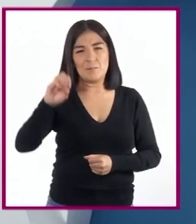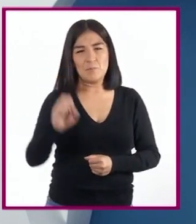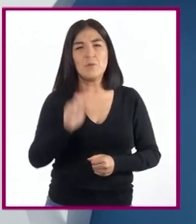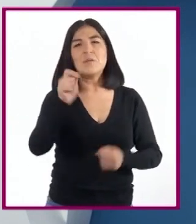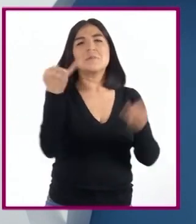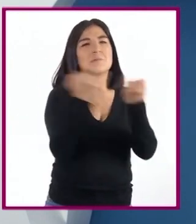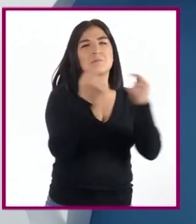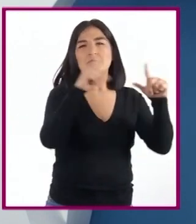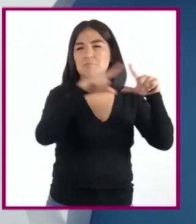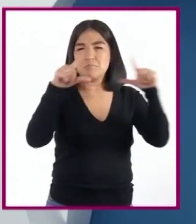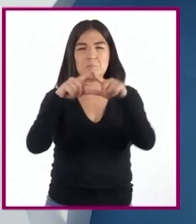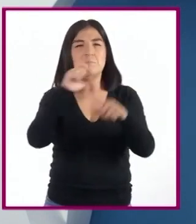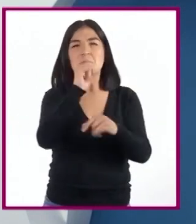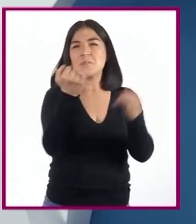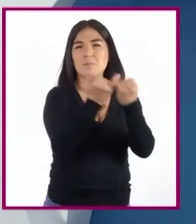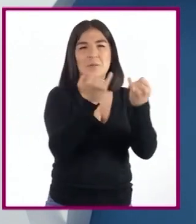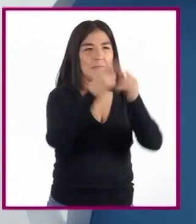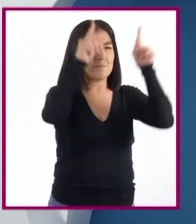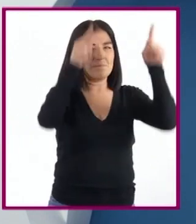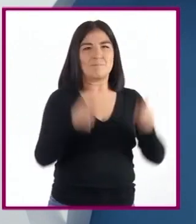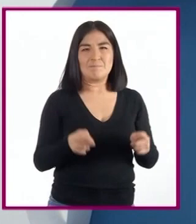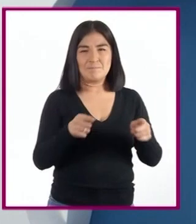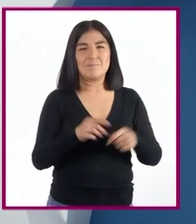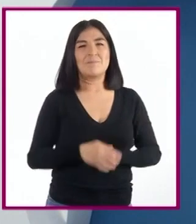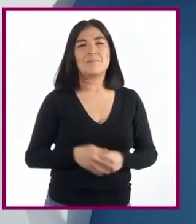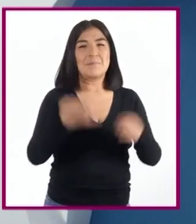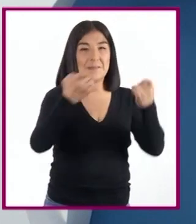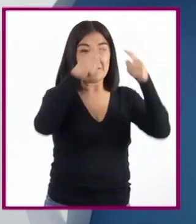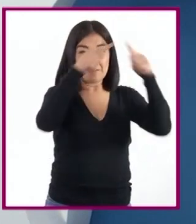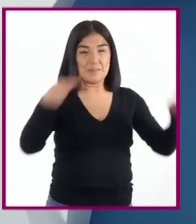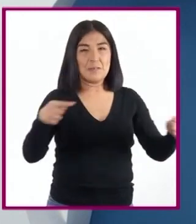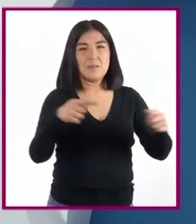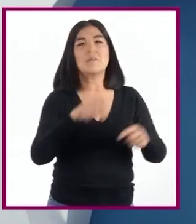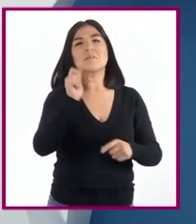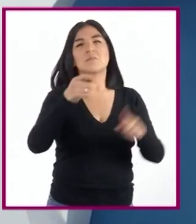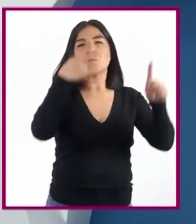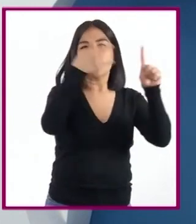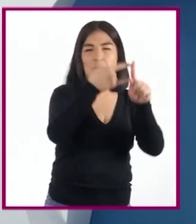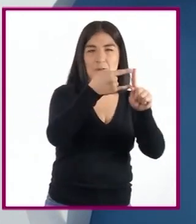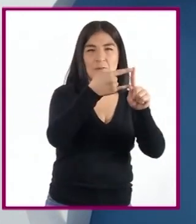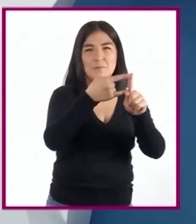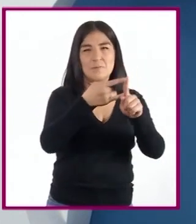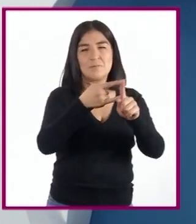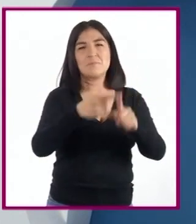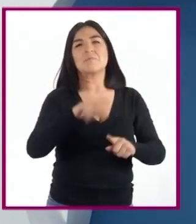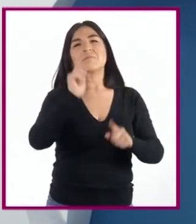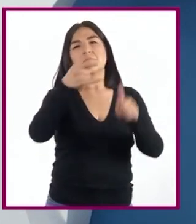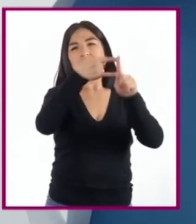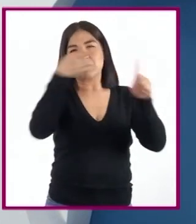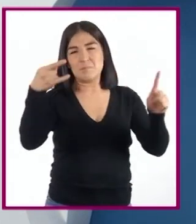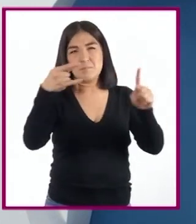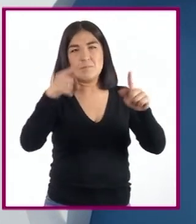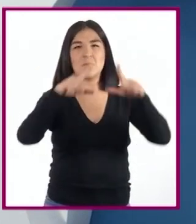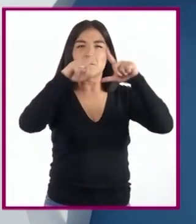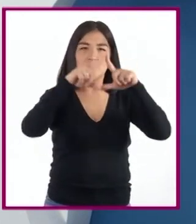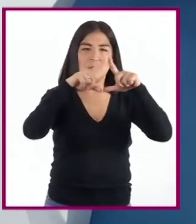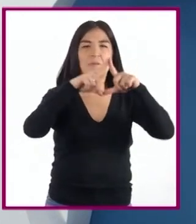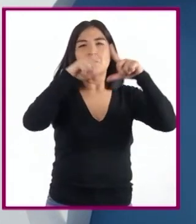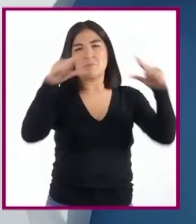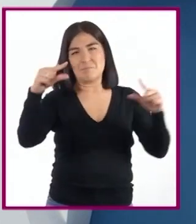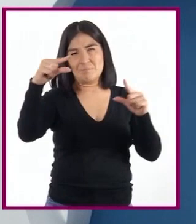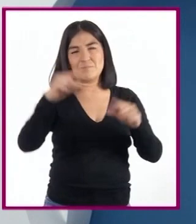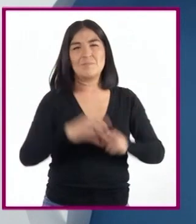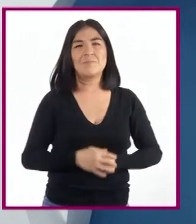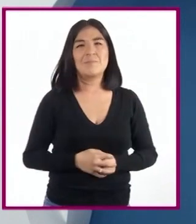cuadrilátero con dos pares de lados paralelos. Y estos son cuadrados, rectángulos, rombos y